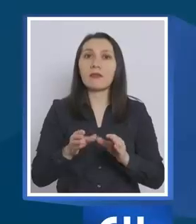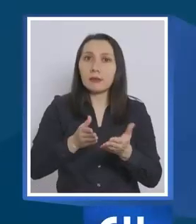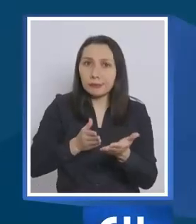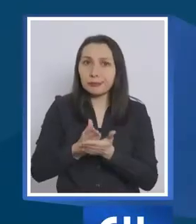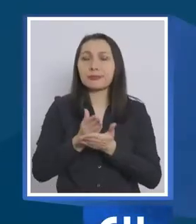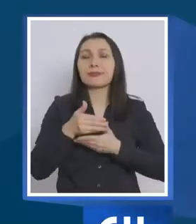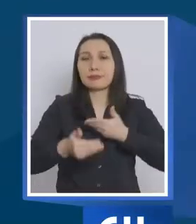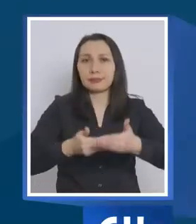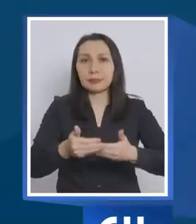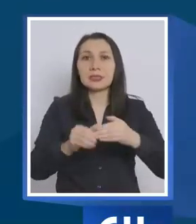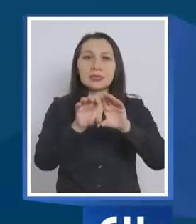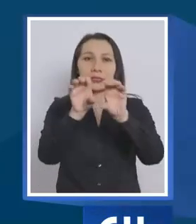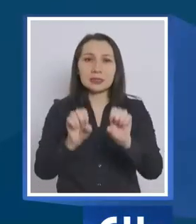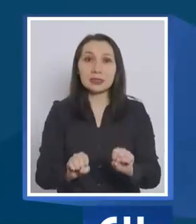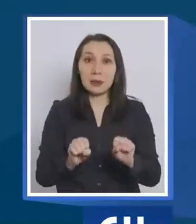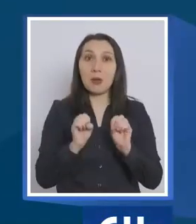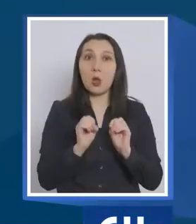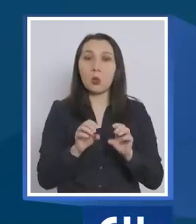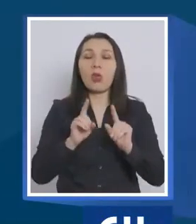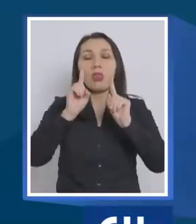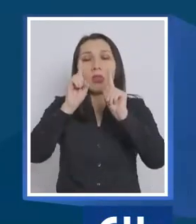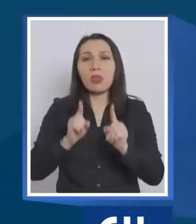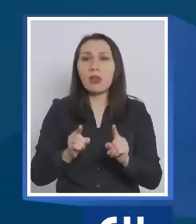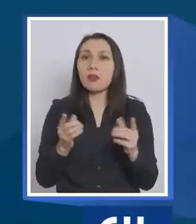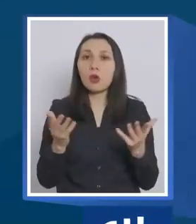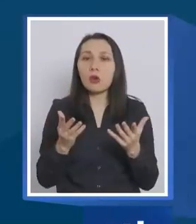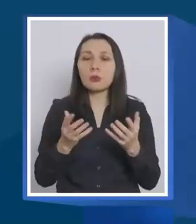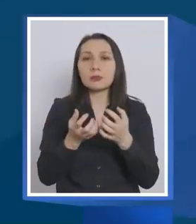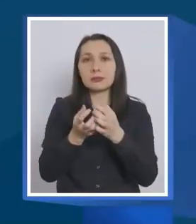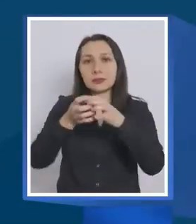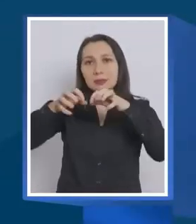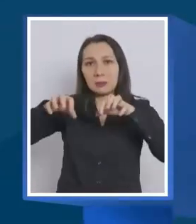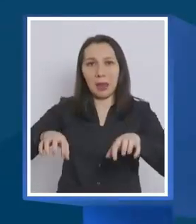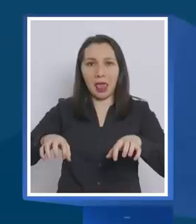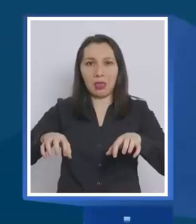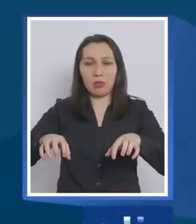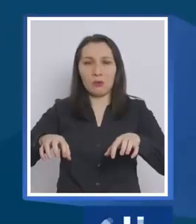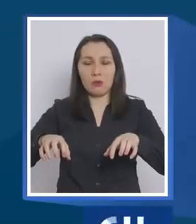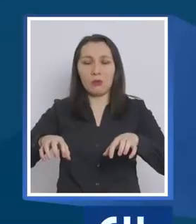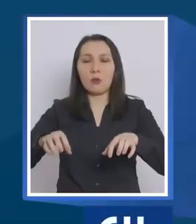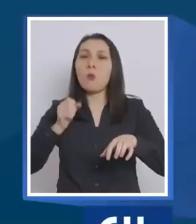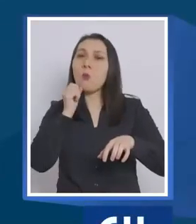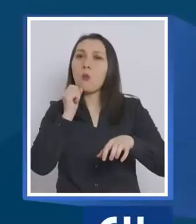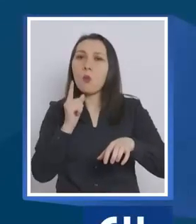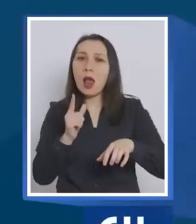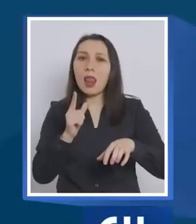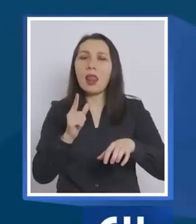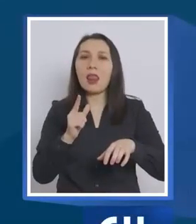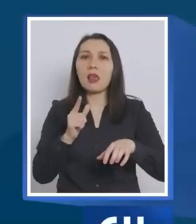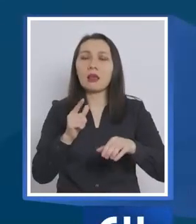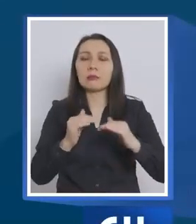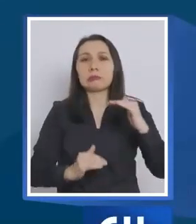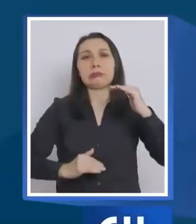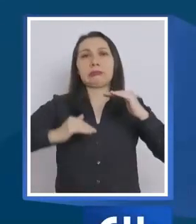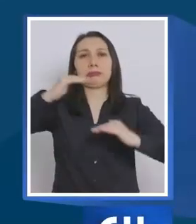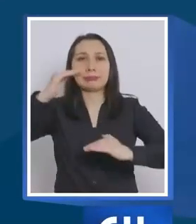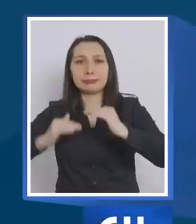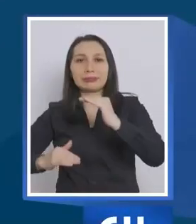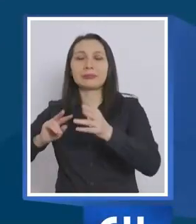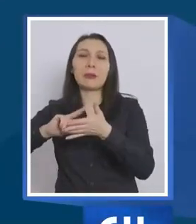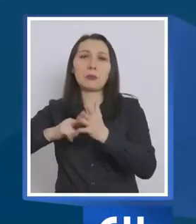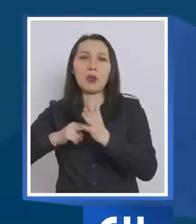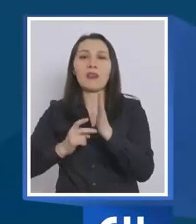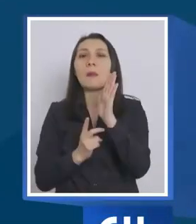en marcha del sistema educativo debiese estar separado de los vaivenes propios del